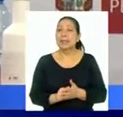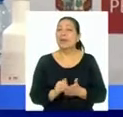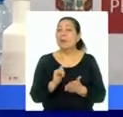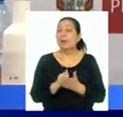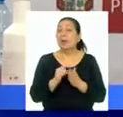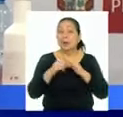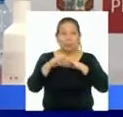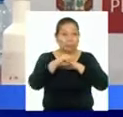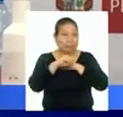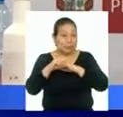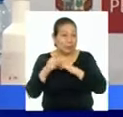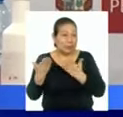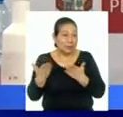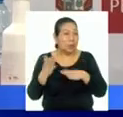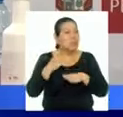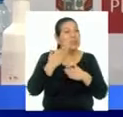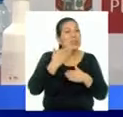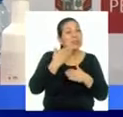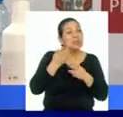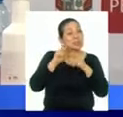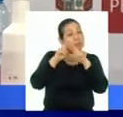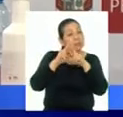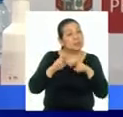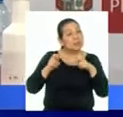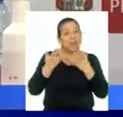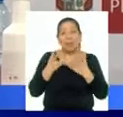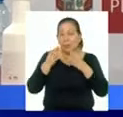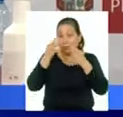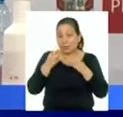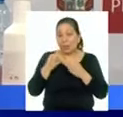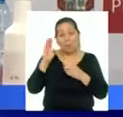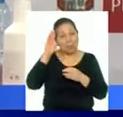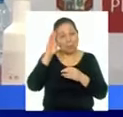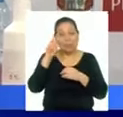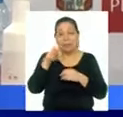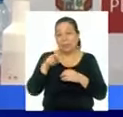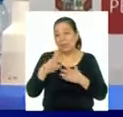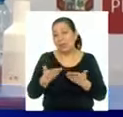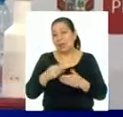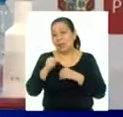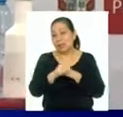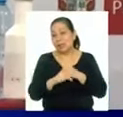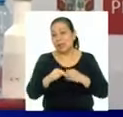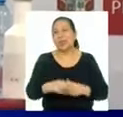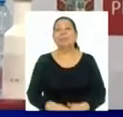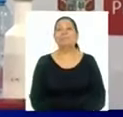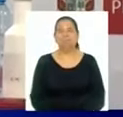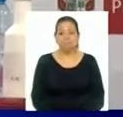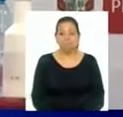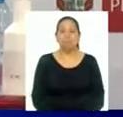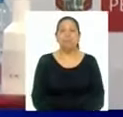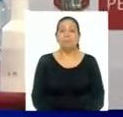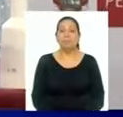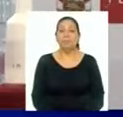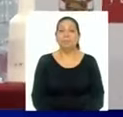que fue publicada ahí sobre a quienes se está investigando, ¿no?, que son oficiales de la Policía Nacional del Perú.